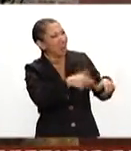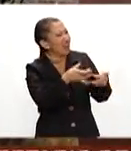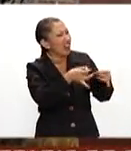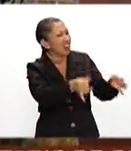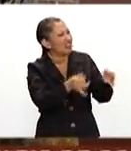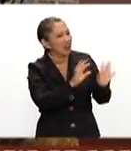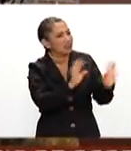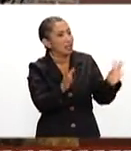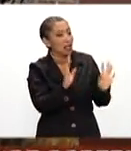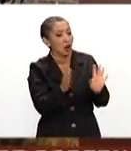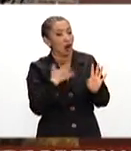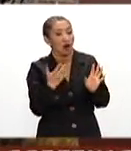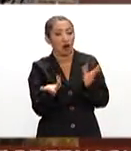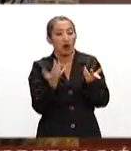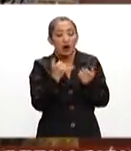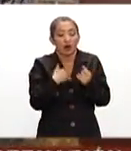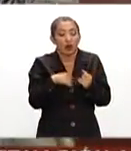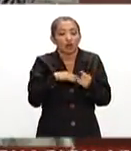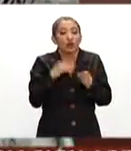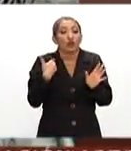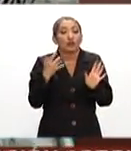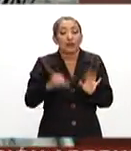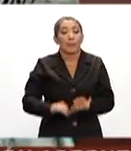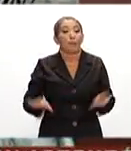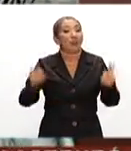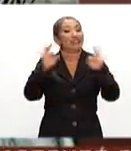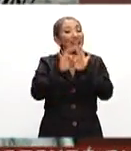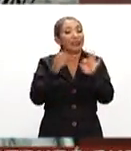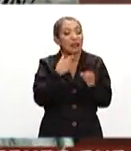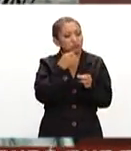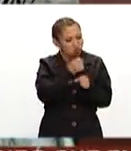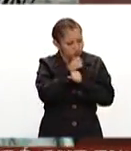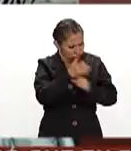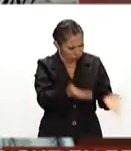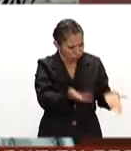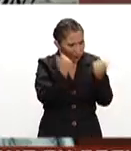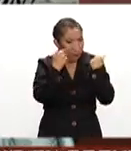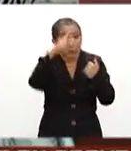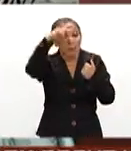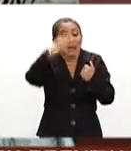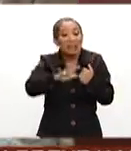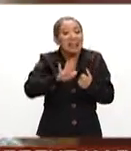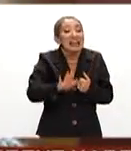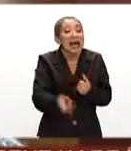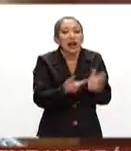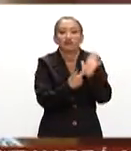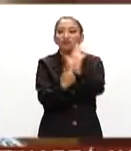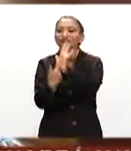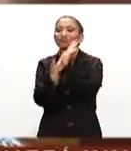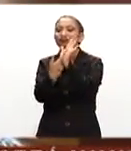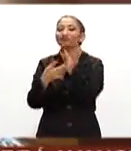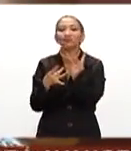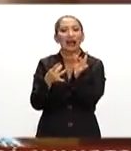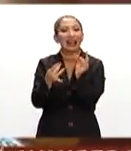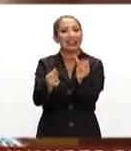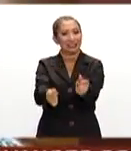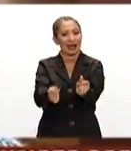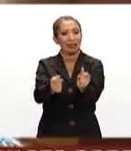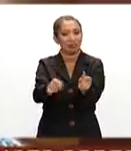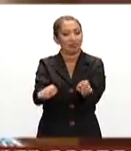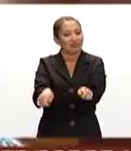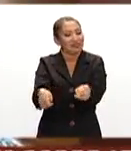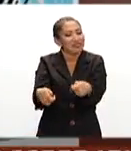calidad del producto, sino el margen. A nosotros lo que nos importa es promoverlo, lo mexicano, la calidad, y